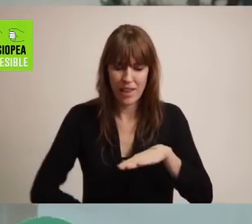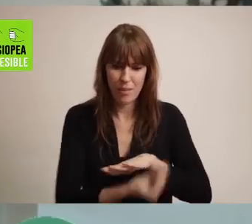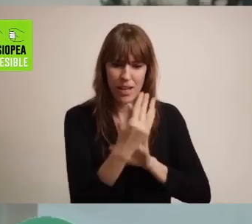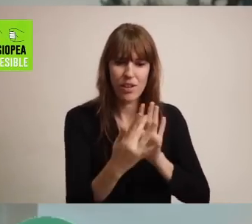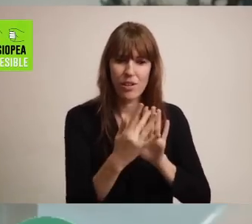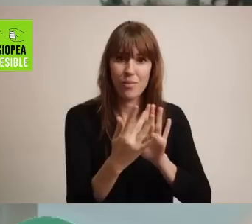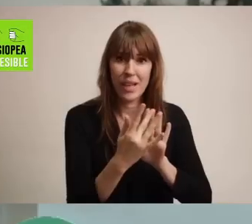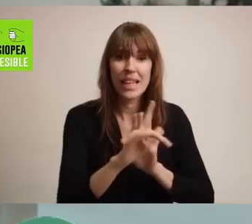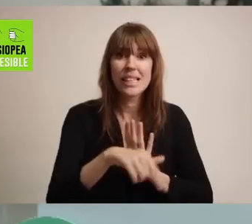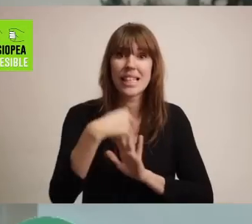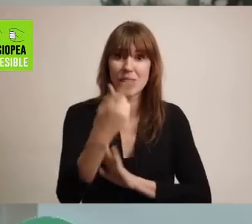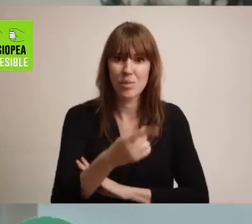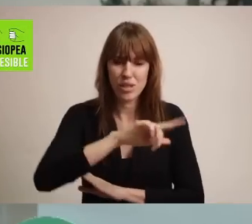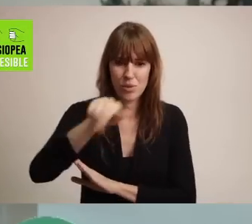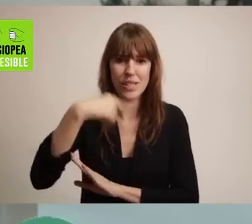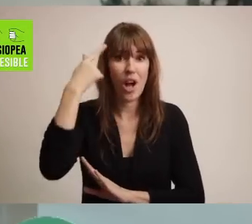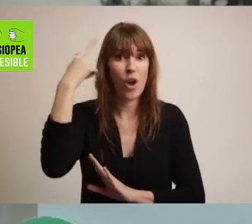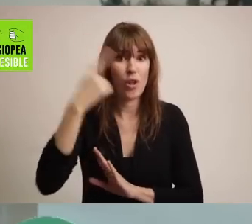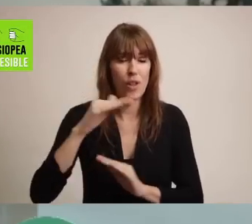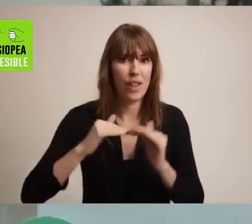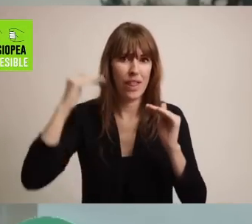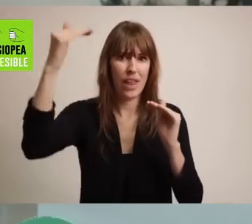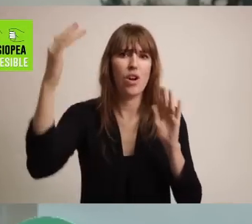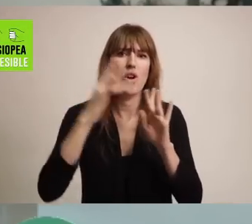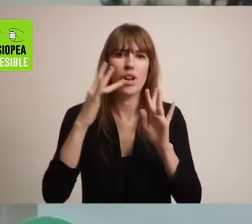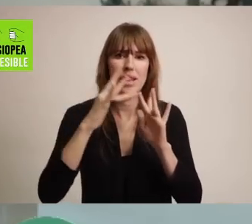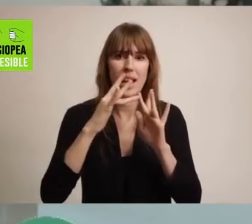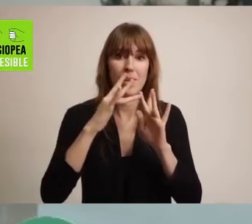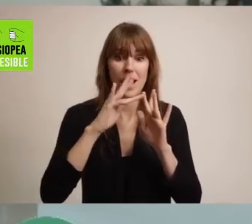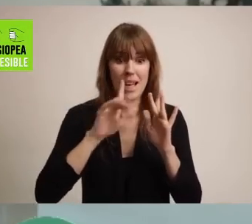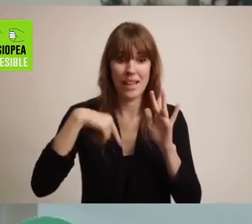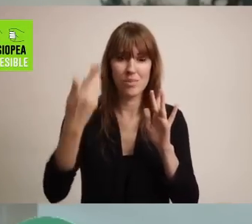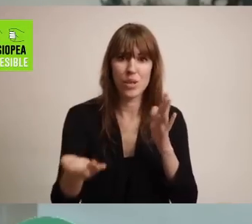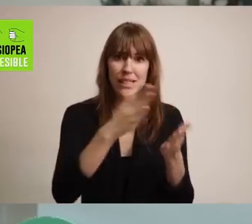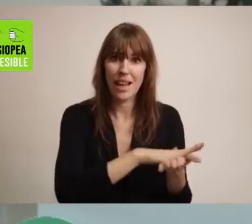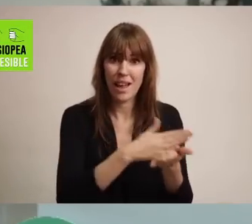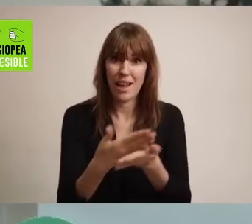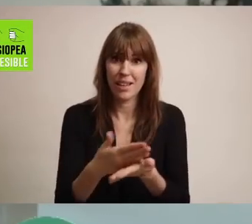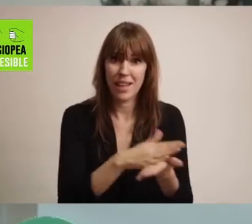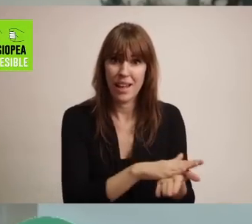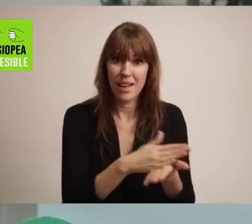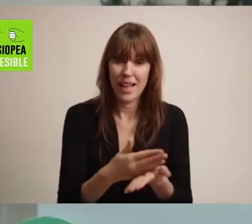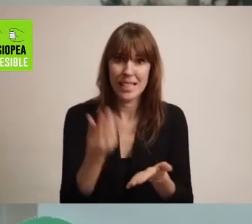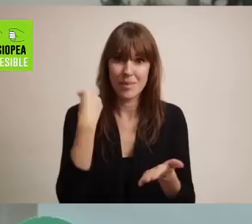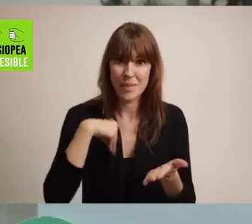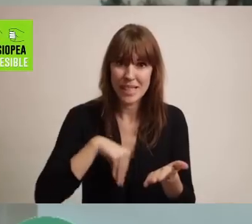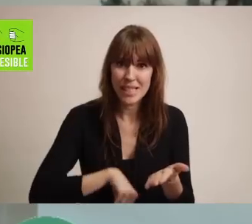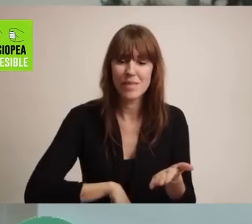a conectar con nuestra conciencia superior, para que a través de ella conectemos con esa